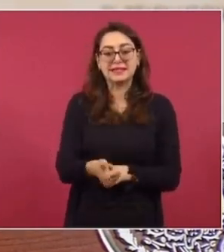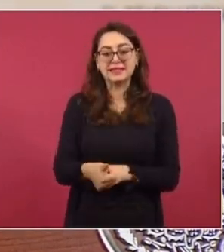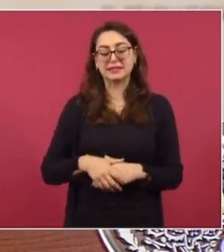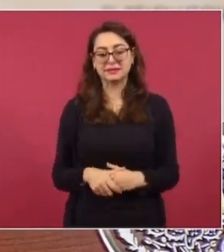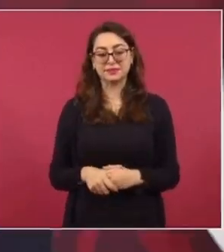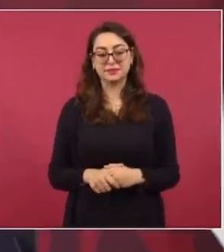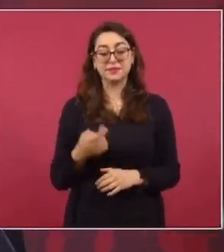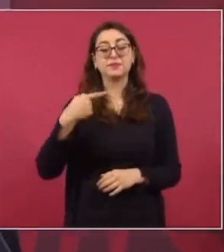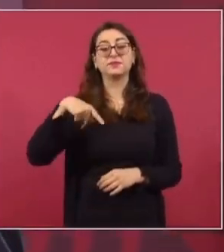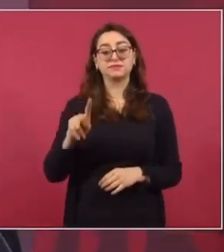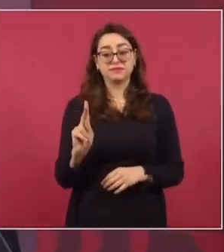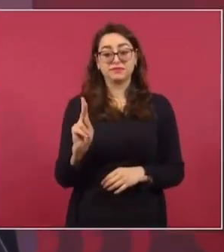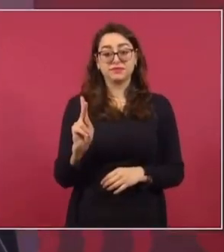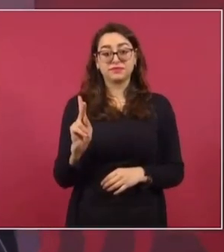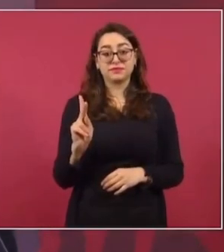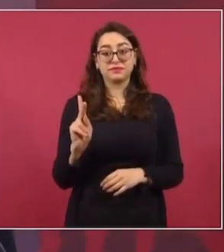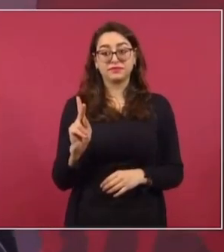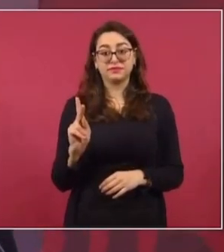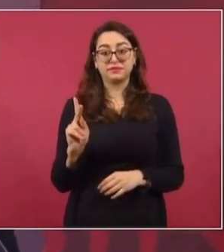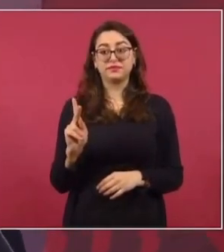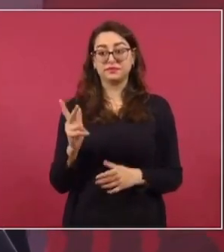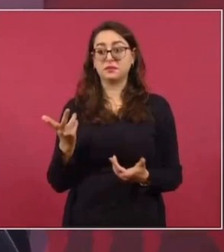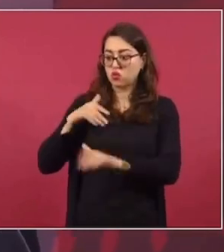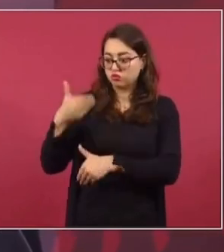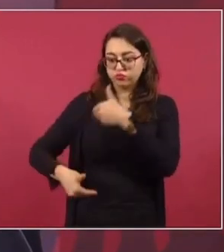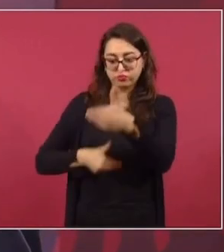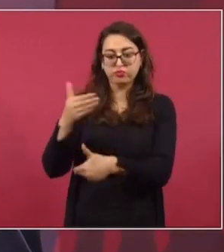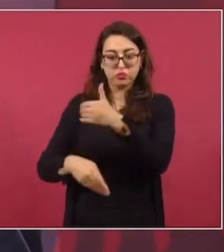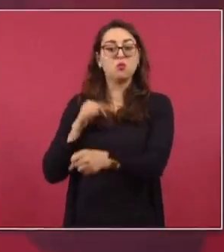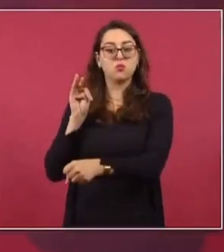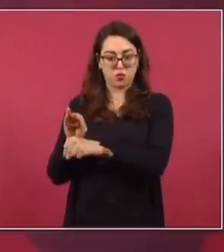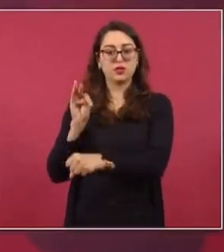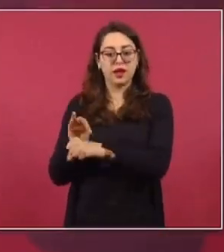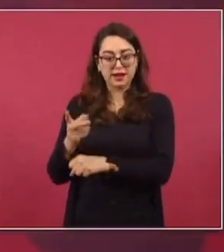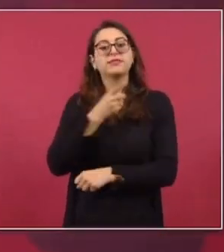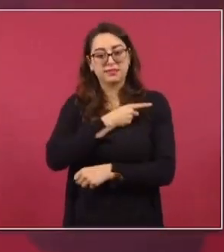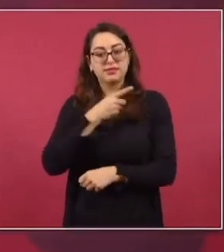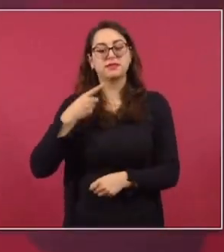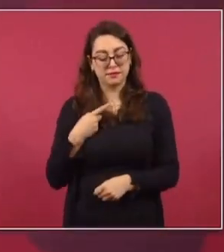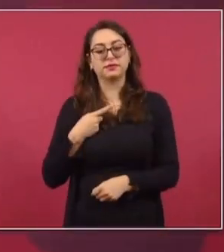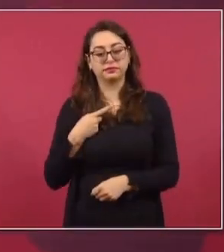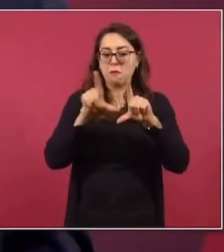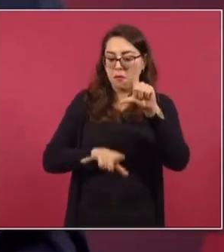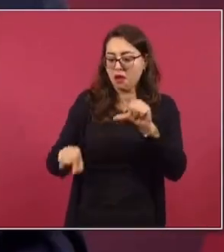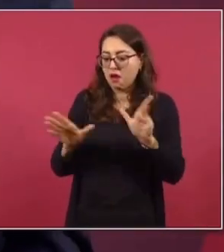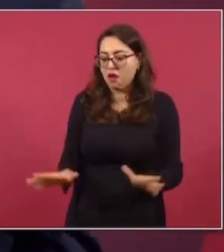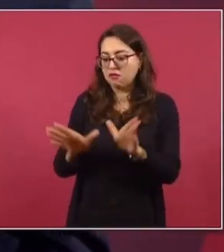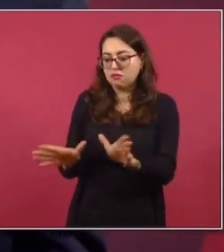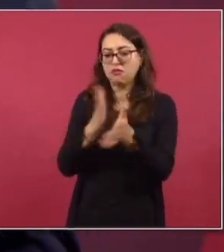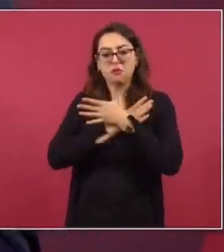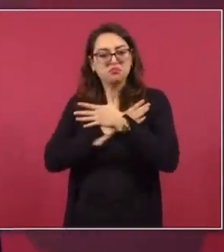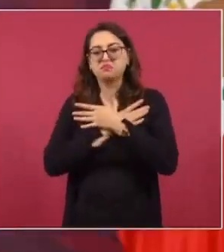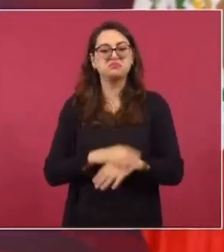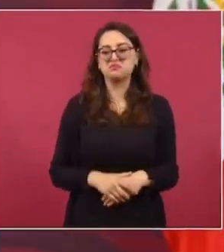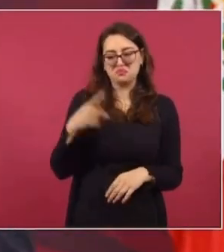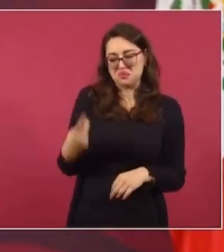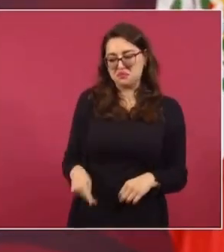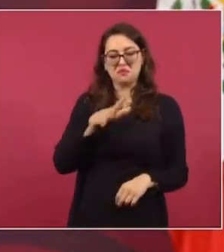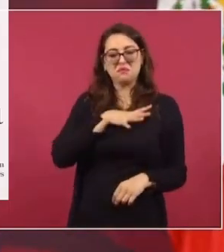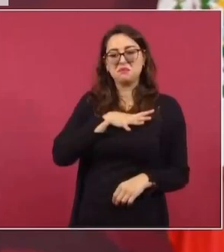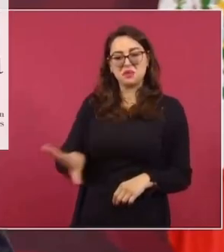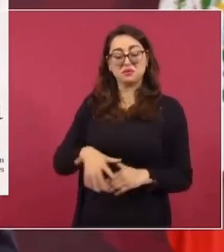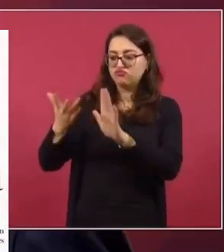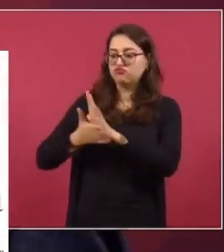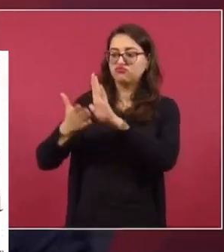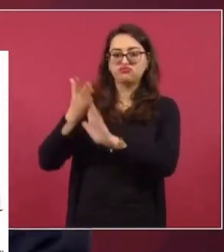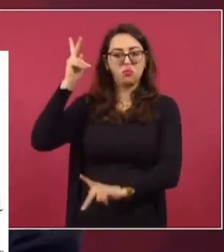sí tenemos que proteger estas obras, porque estos insensatos, irresponsables, corruptos, pueden pararnos